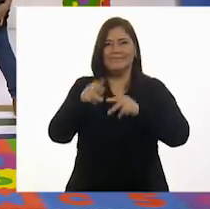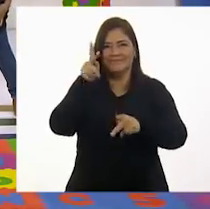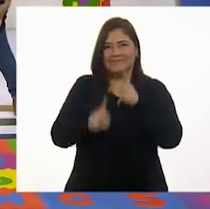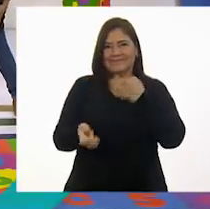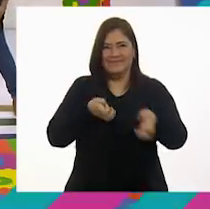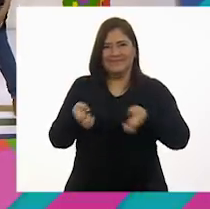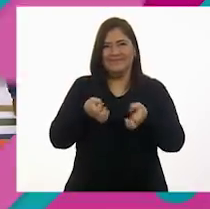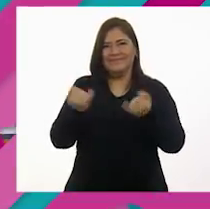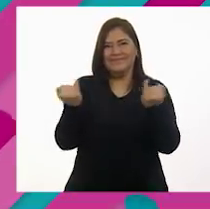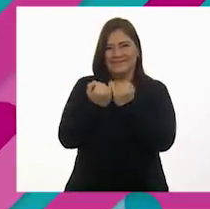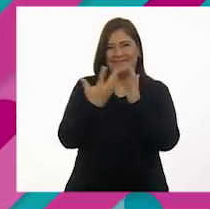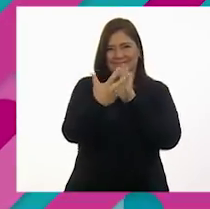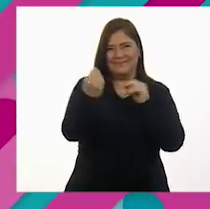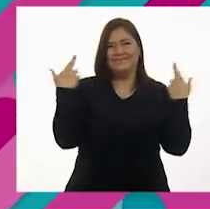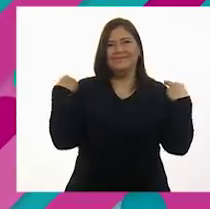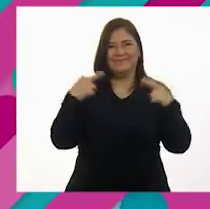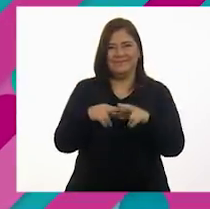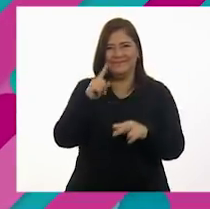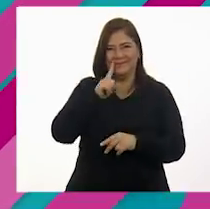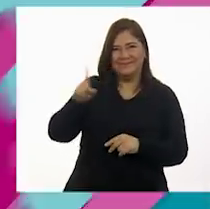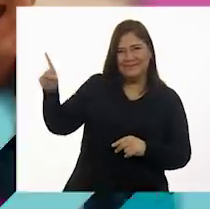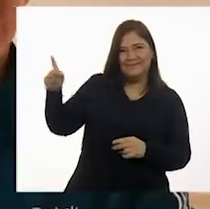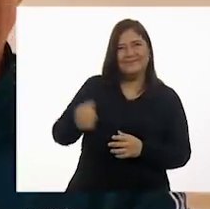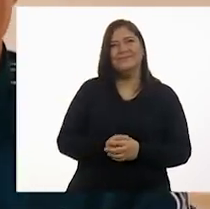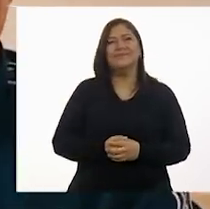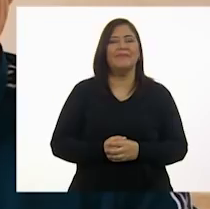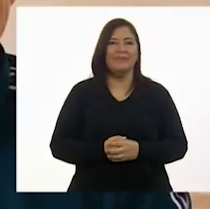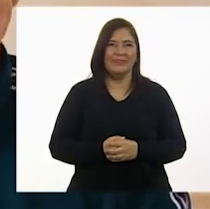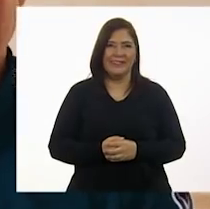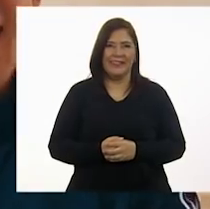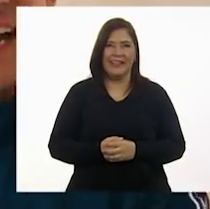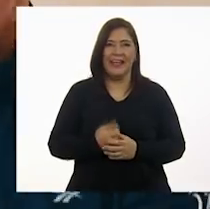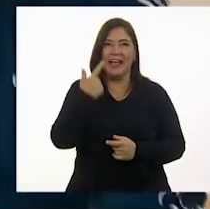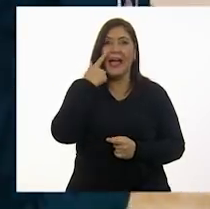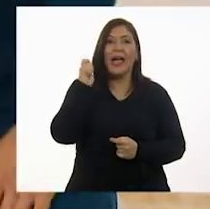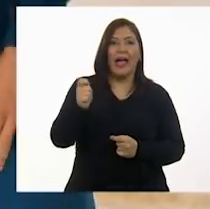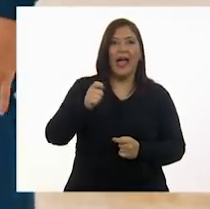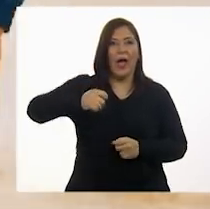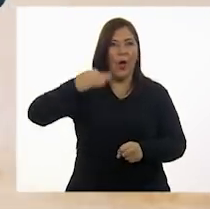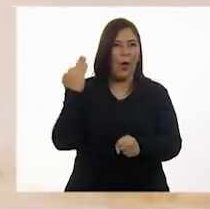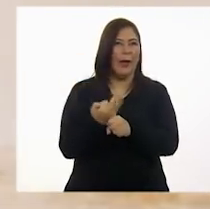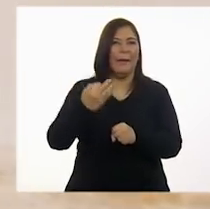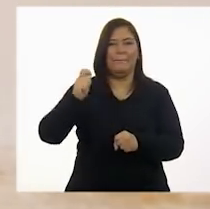Eso como la maestra, a un lado. ¡Ahora sí! ¡Vamos a darle!